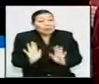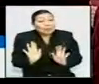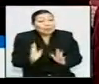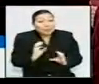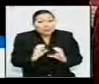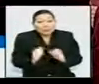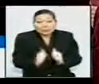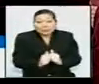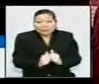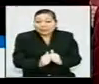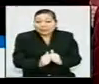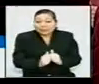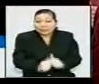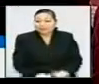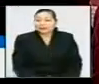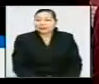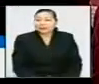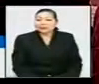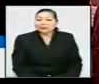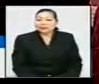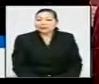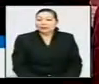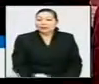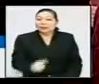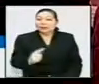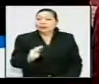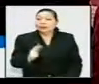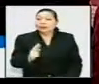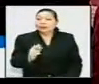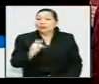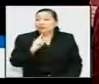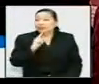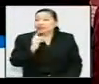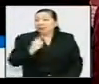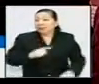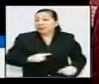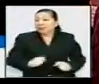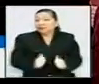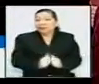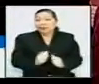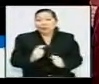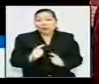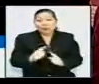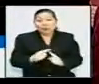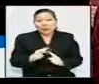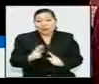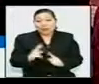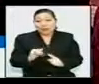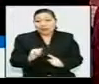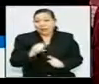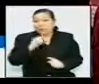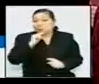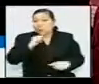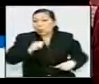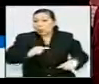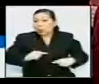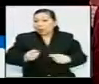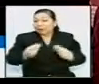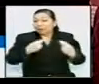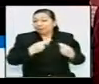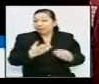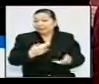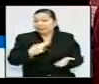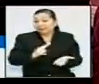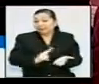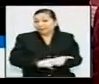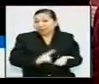una comunicación, como dice el colega controlador, quien fue la gerente de la Contraloría de la República fue una gerente que estuvo en cargo de